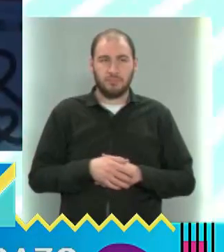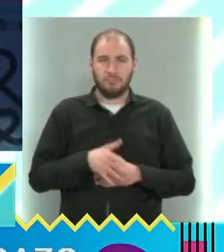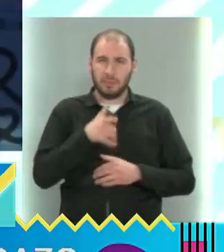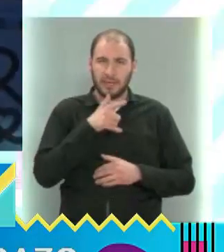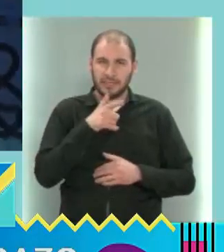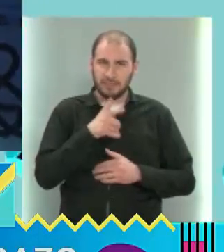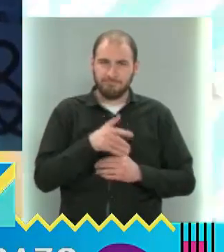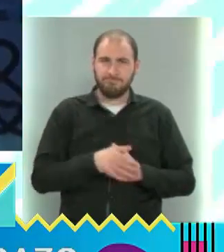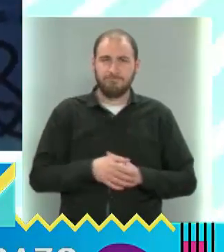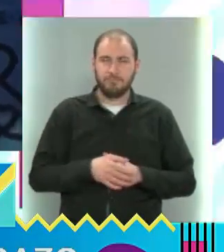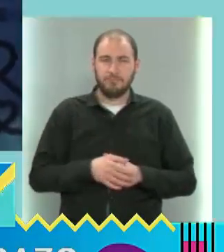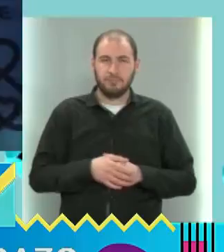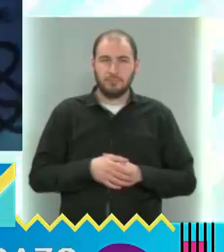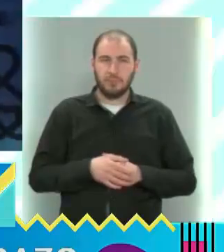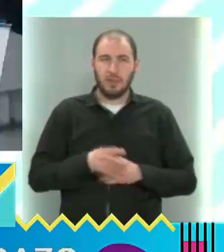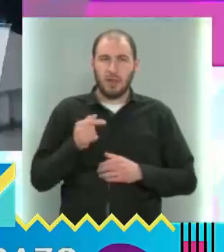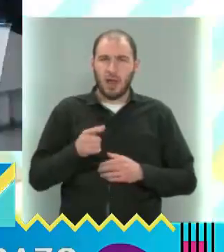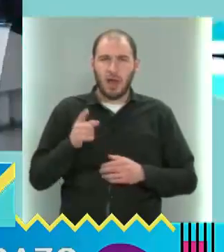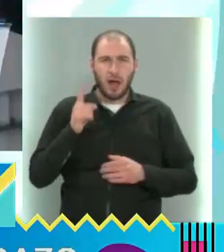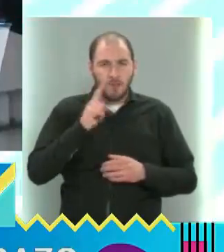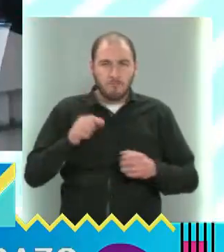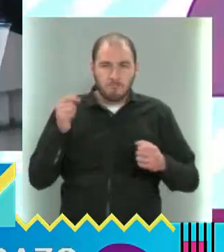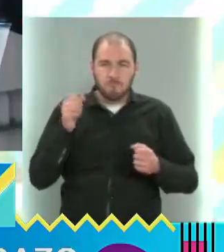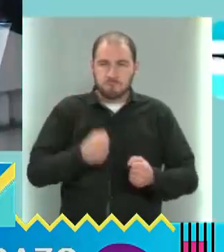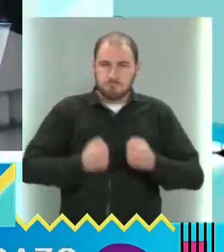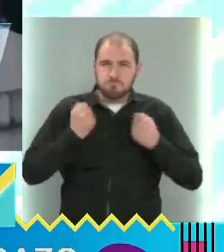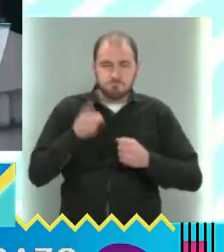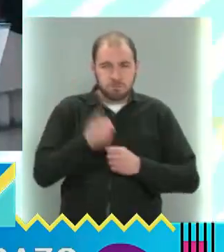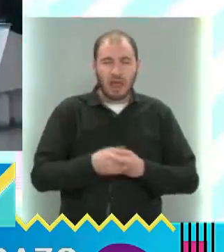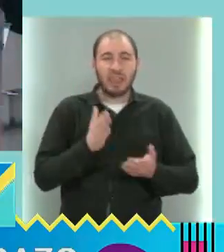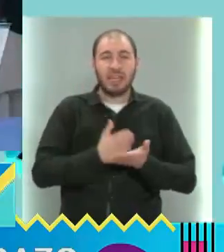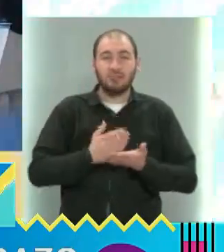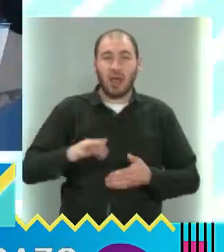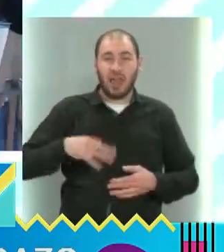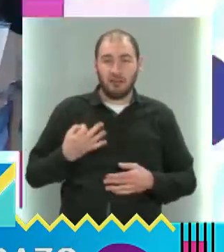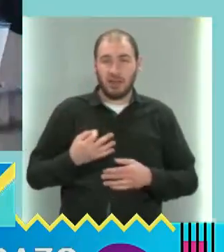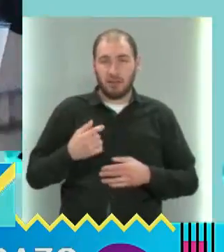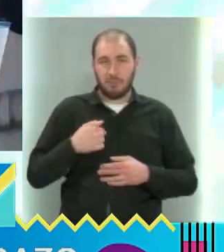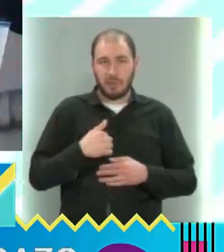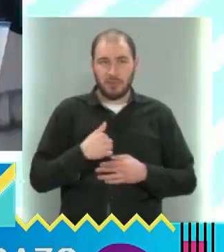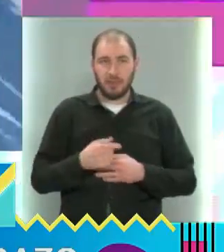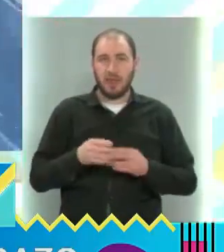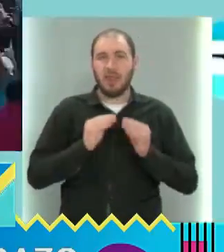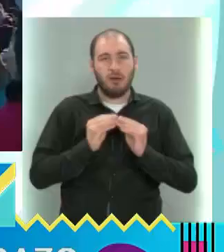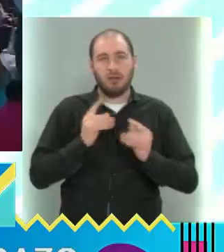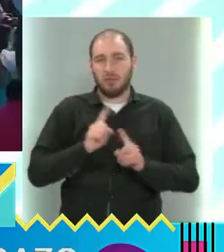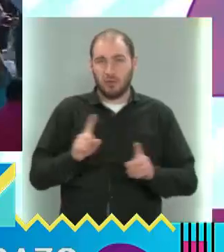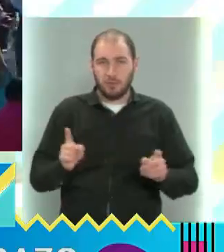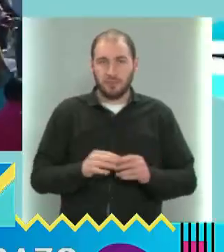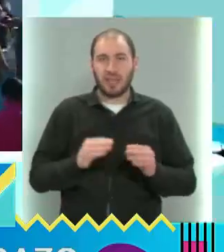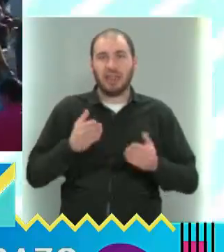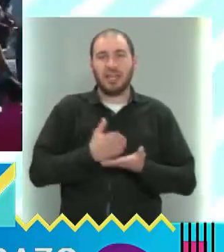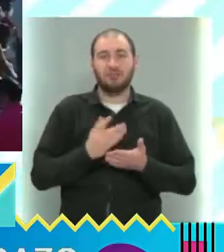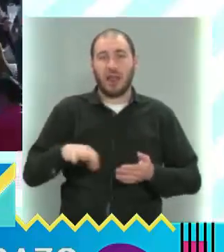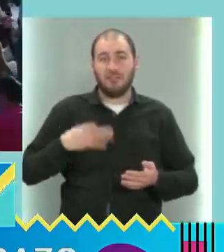creo que se podría decir forzado, porque el derecho a la vida para mí no se debate. O sea, el derecho a la